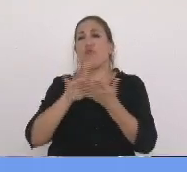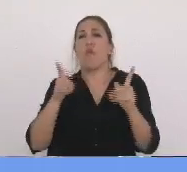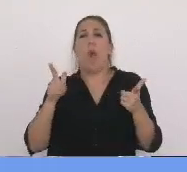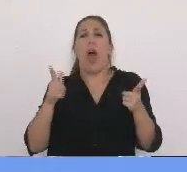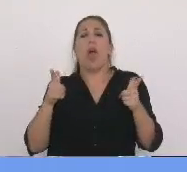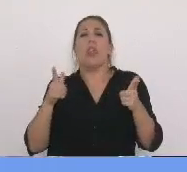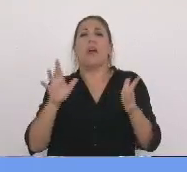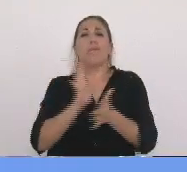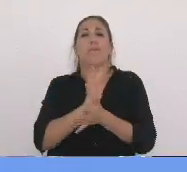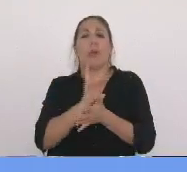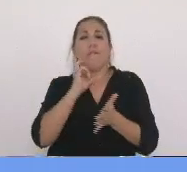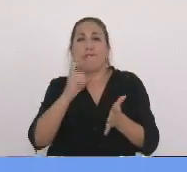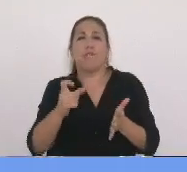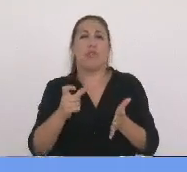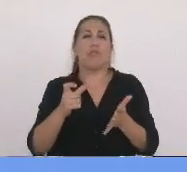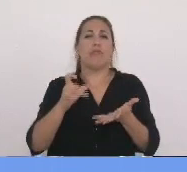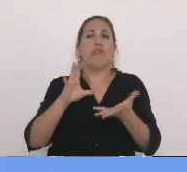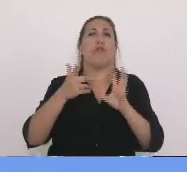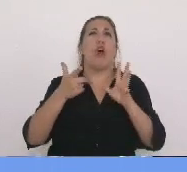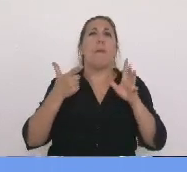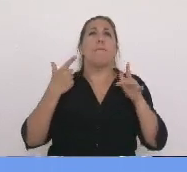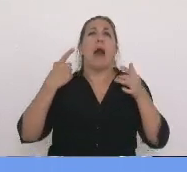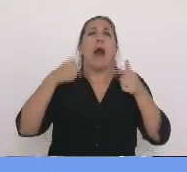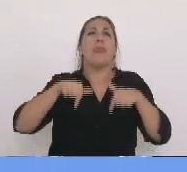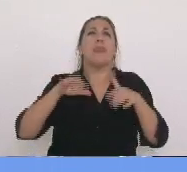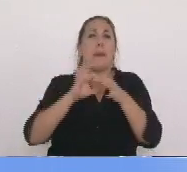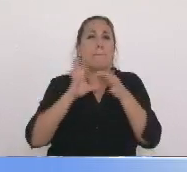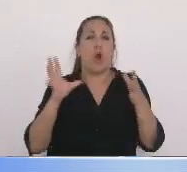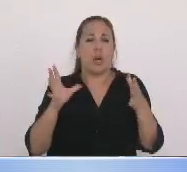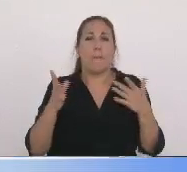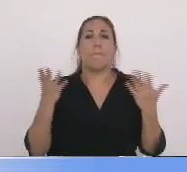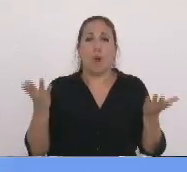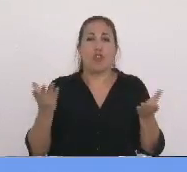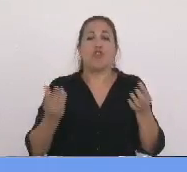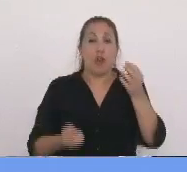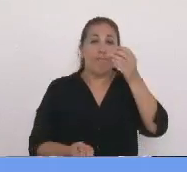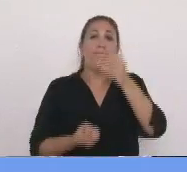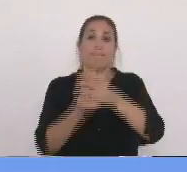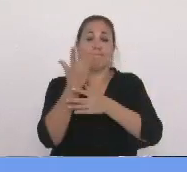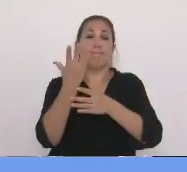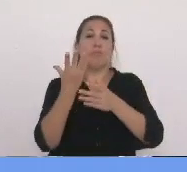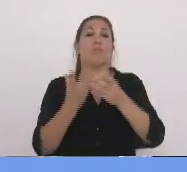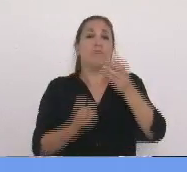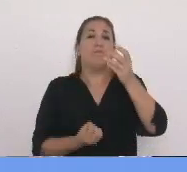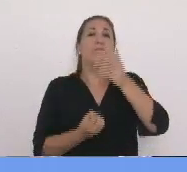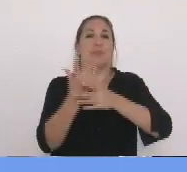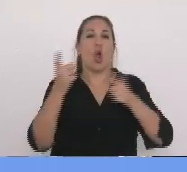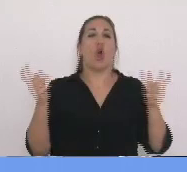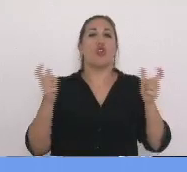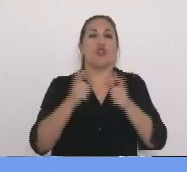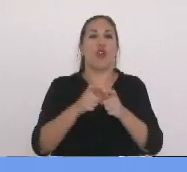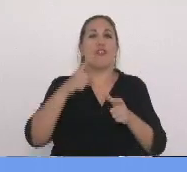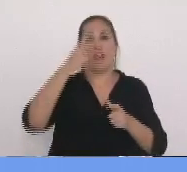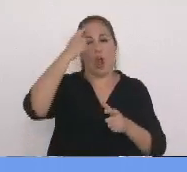principio de la república democrática por eso nació así nació el consejo de la magistratura